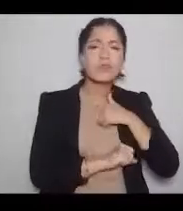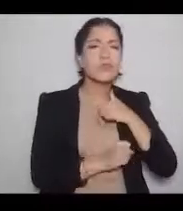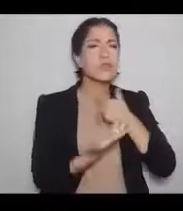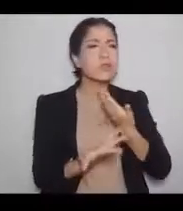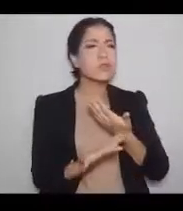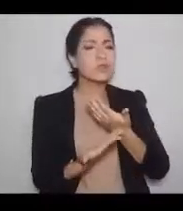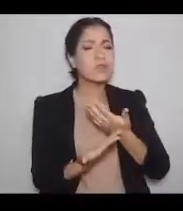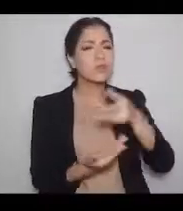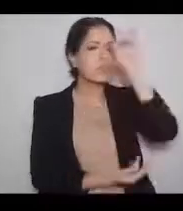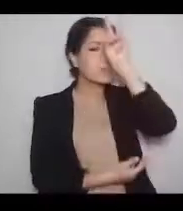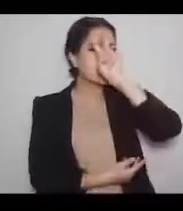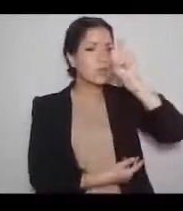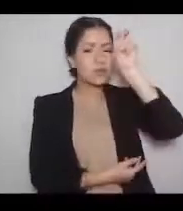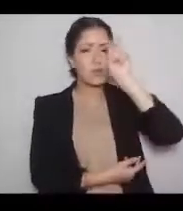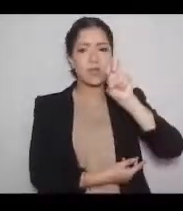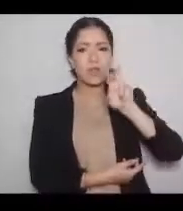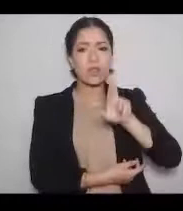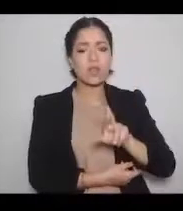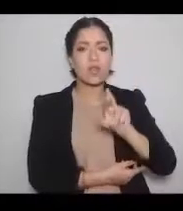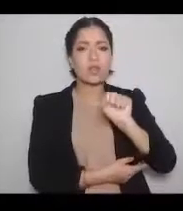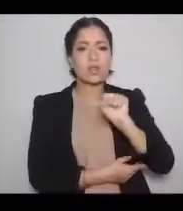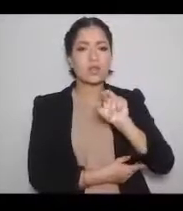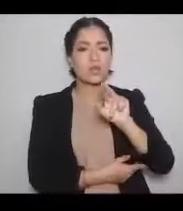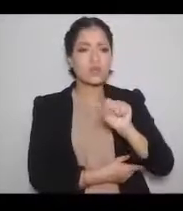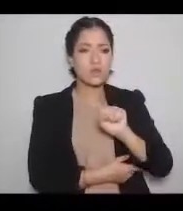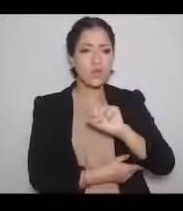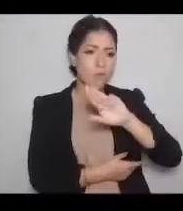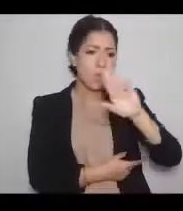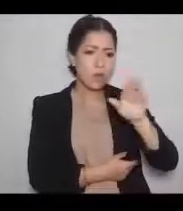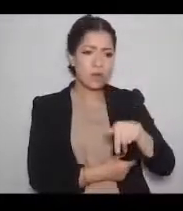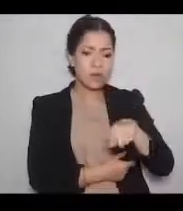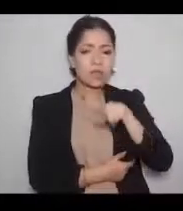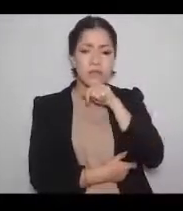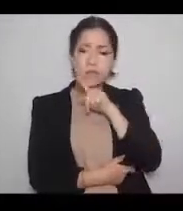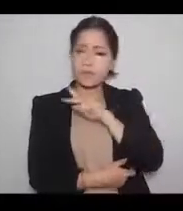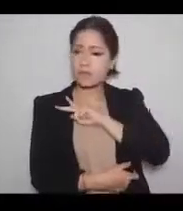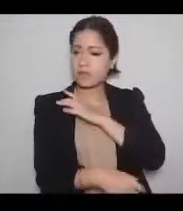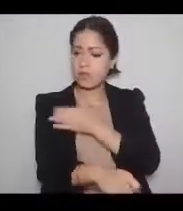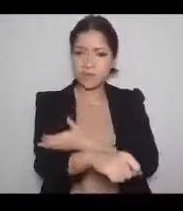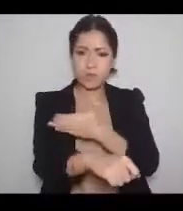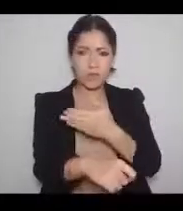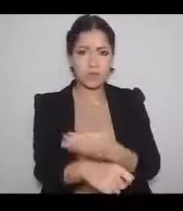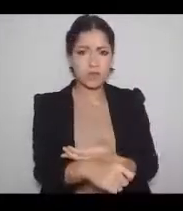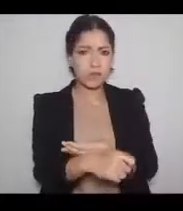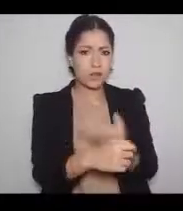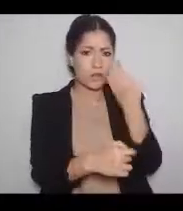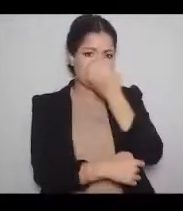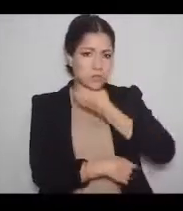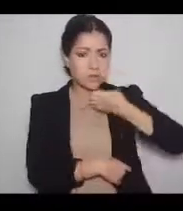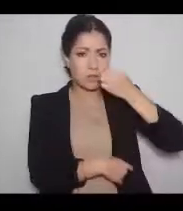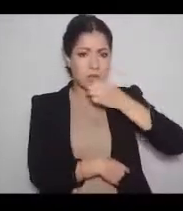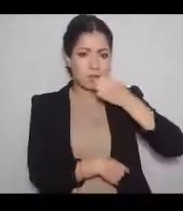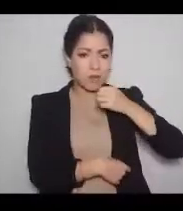Ursus moría. Soñé con mis compañeros de escuela. 17 de ellos me